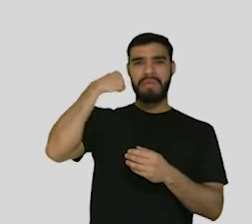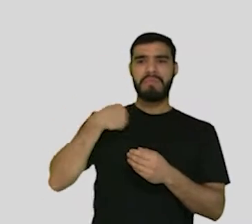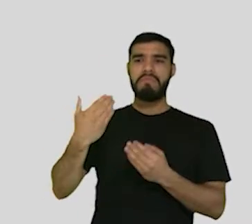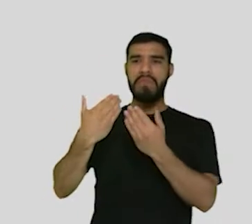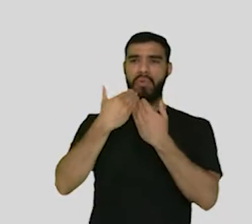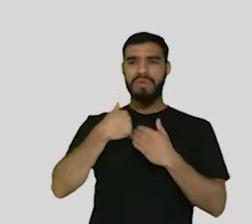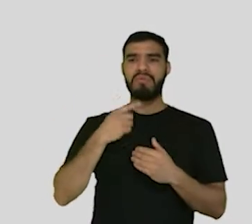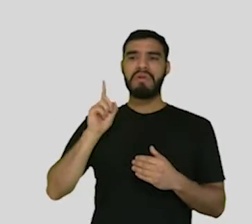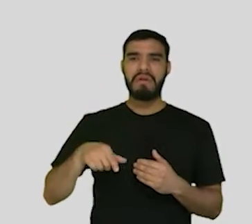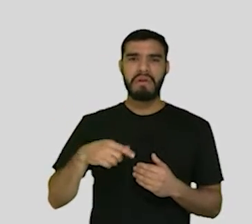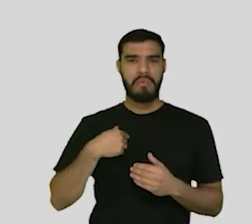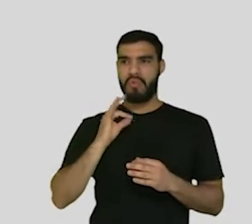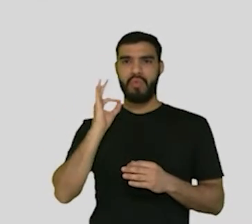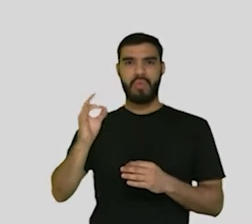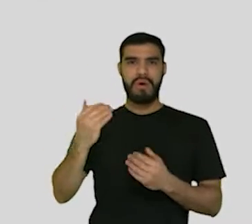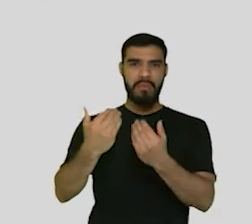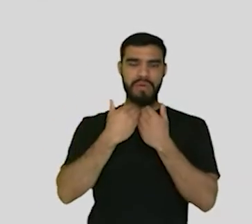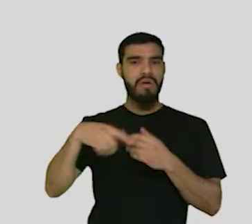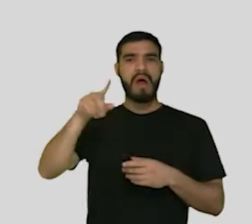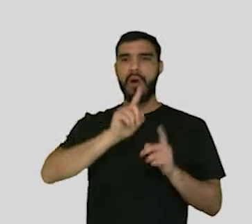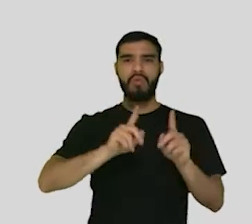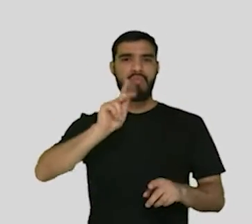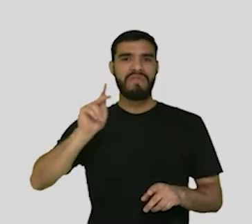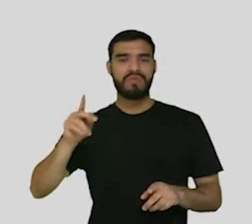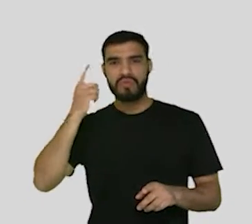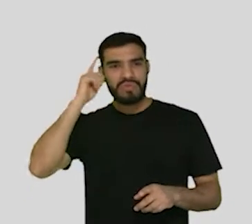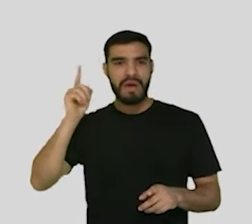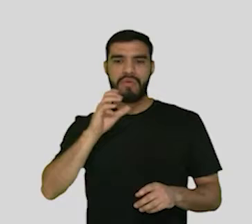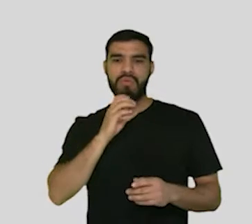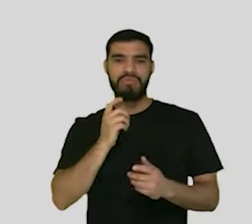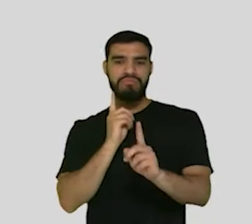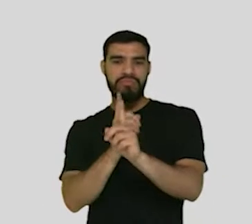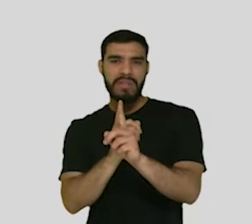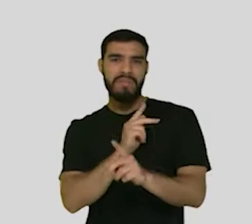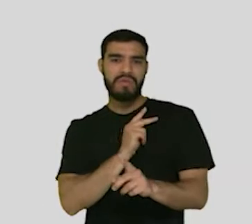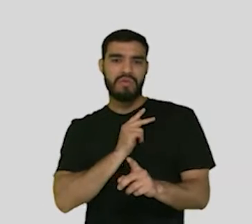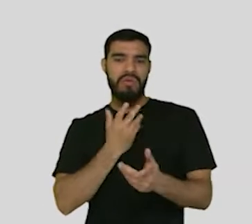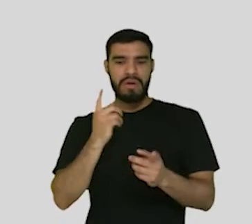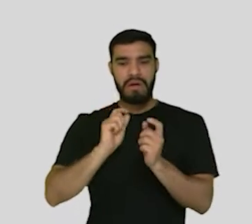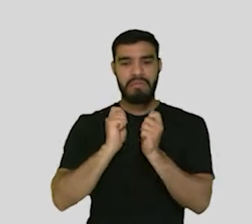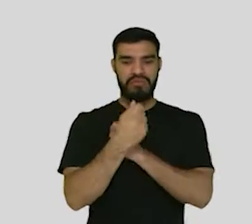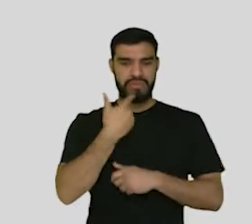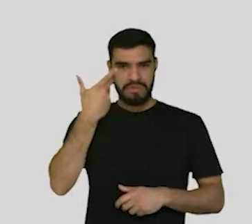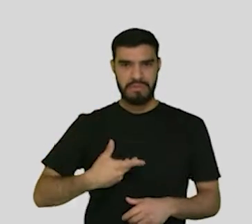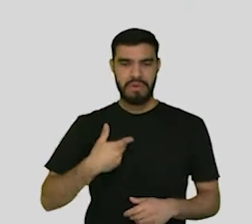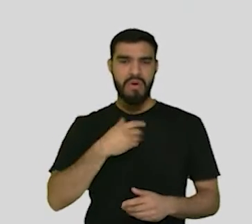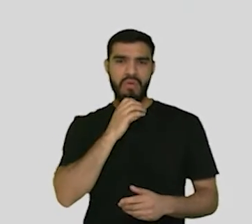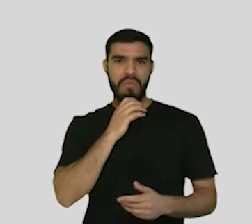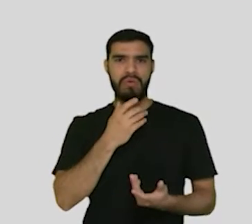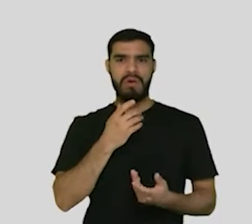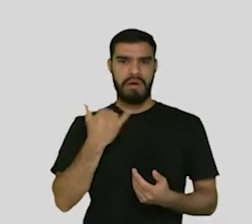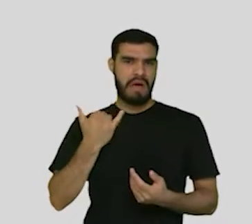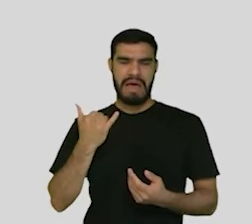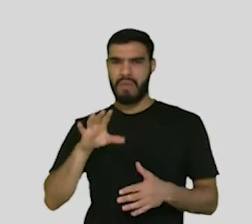género se ve abave no por andui la se identidad bojaracuera no por anduin debe va esa